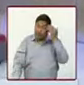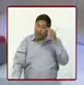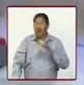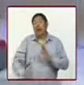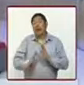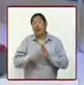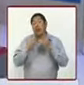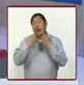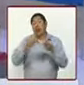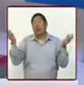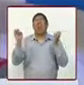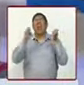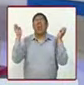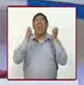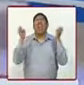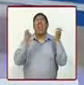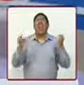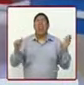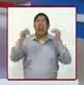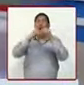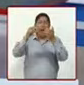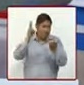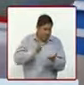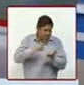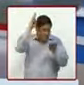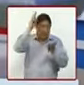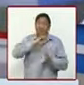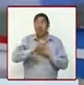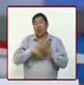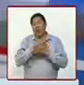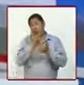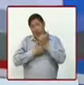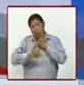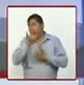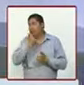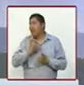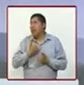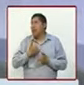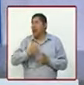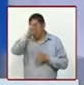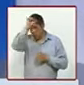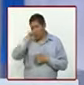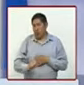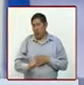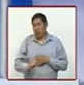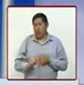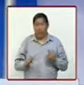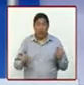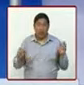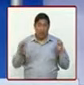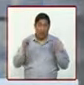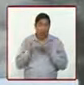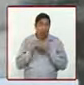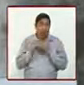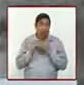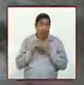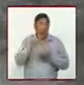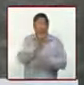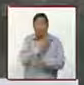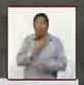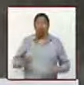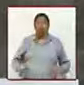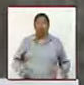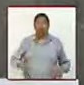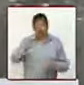Tras la declaratoria de emergencia del municipio de La Paz y todo lo que sucede principalmente al sur de la sede de gobierno, el